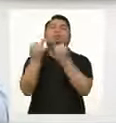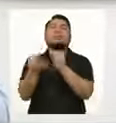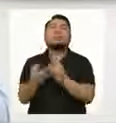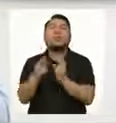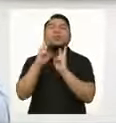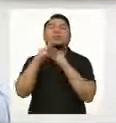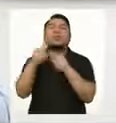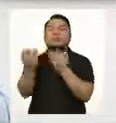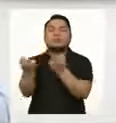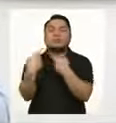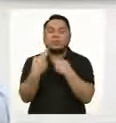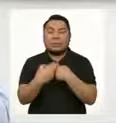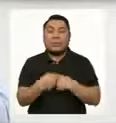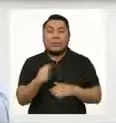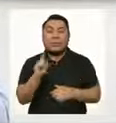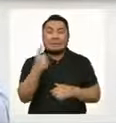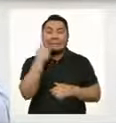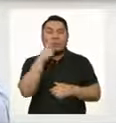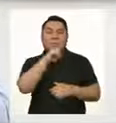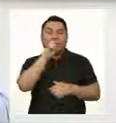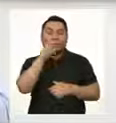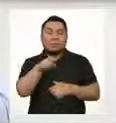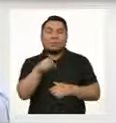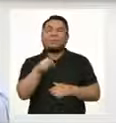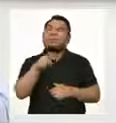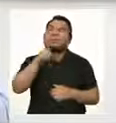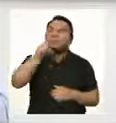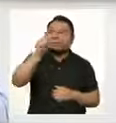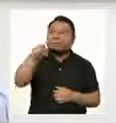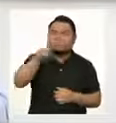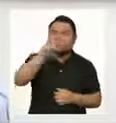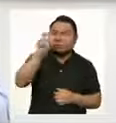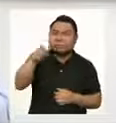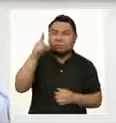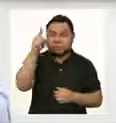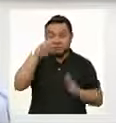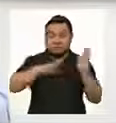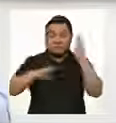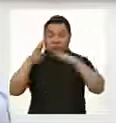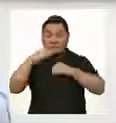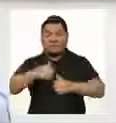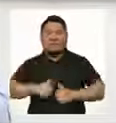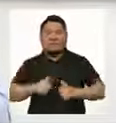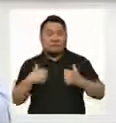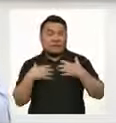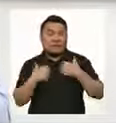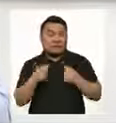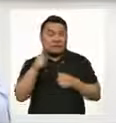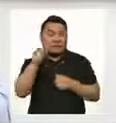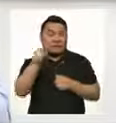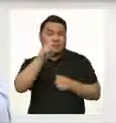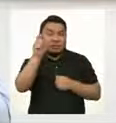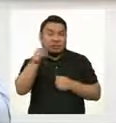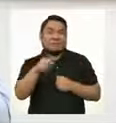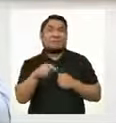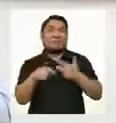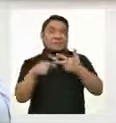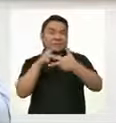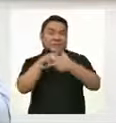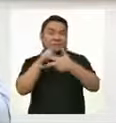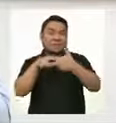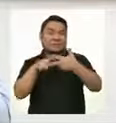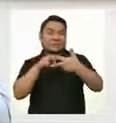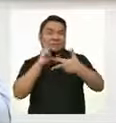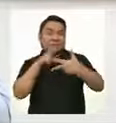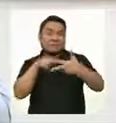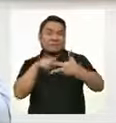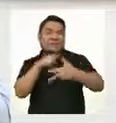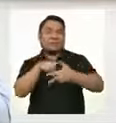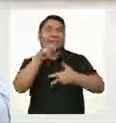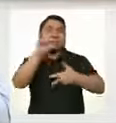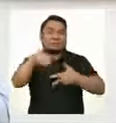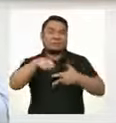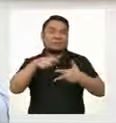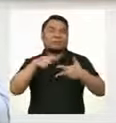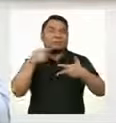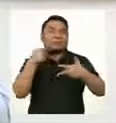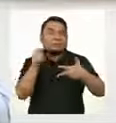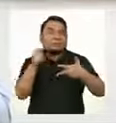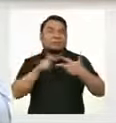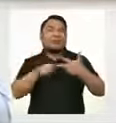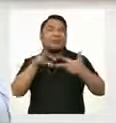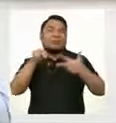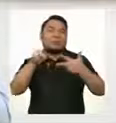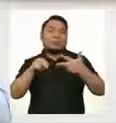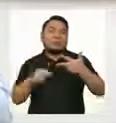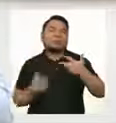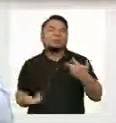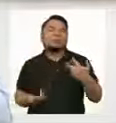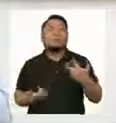Para la primera pregunta, ¿te preocupas por llevar una vida saludable? Tiene 3 categorías. Sí, lo intento y